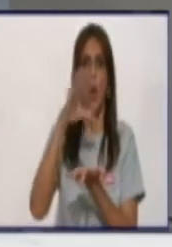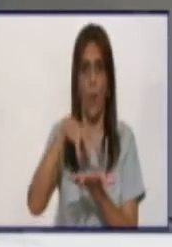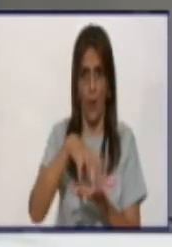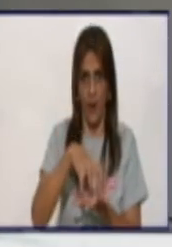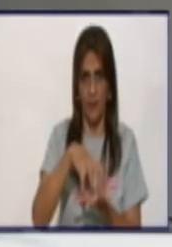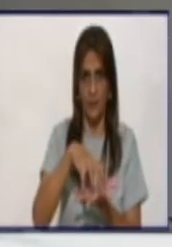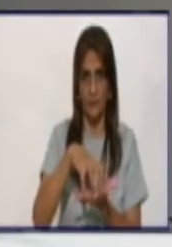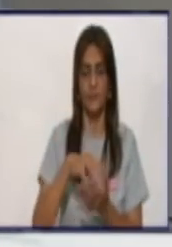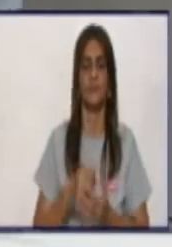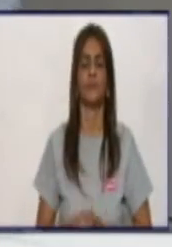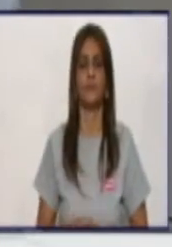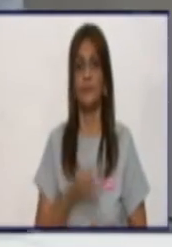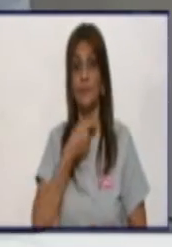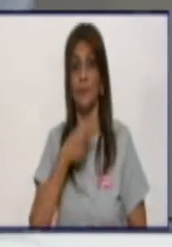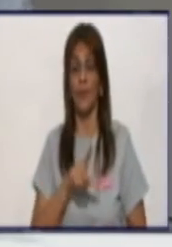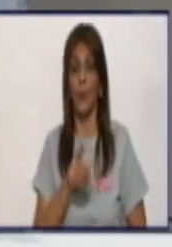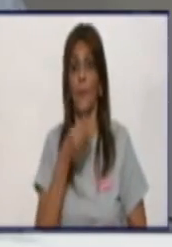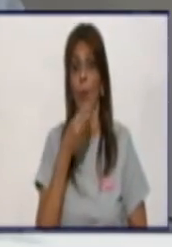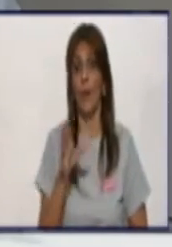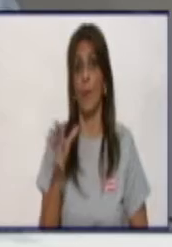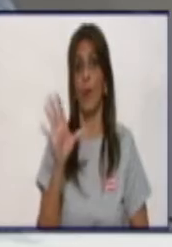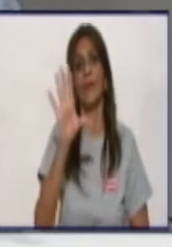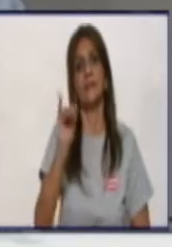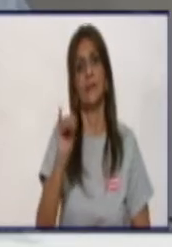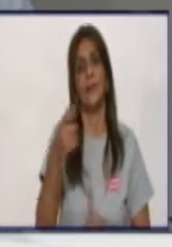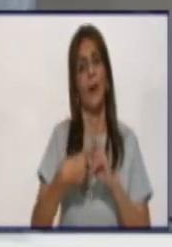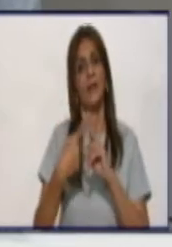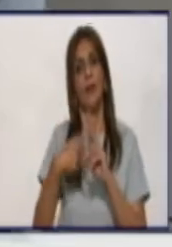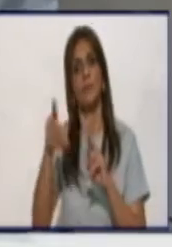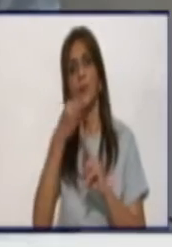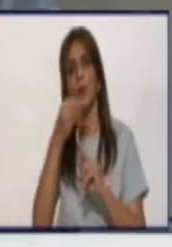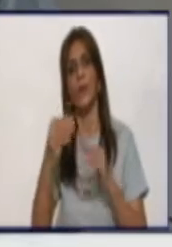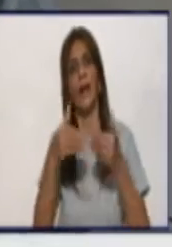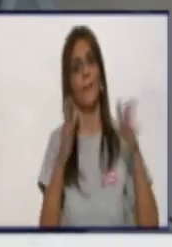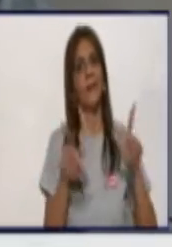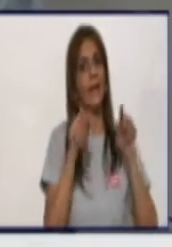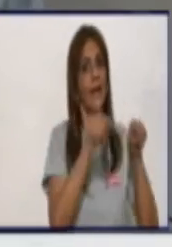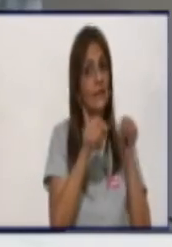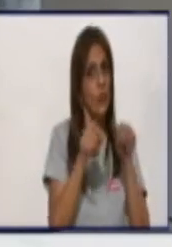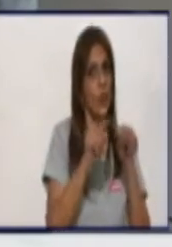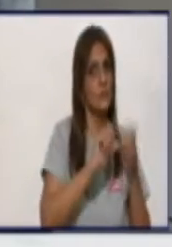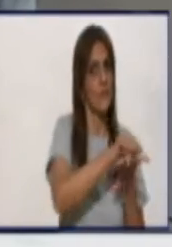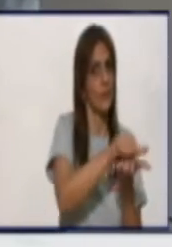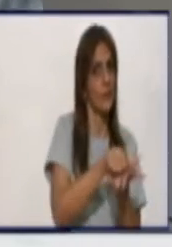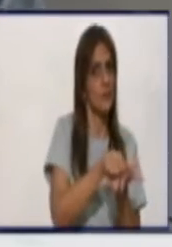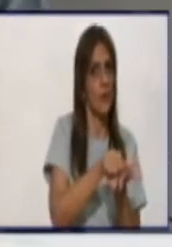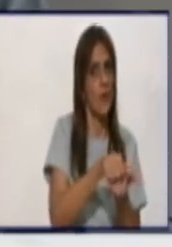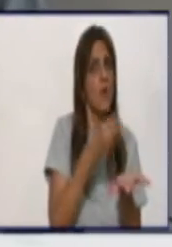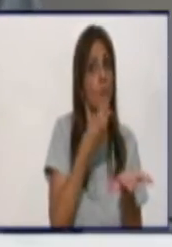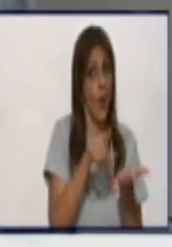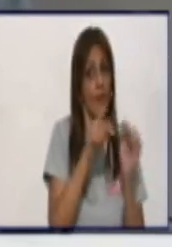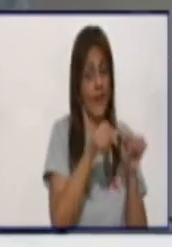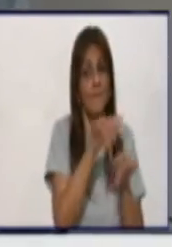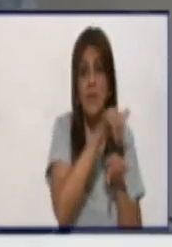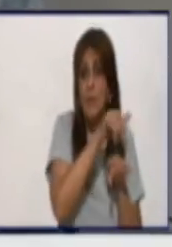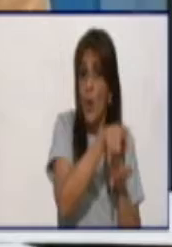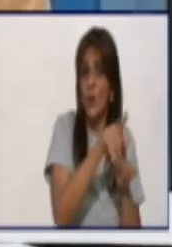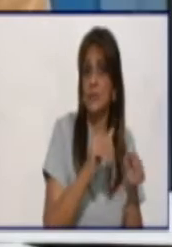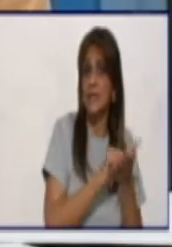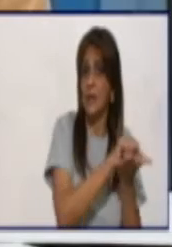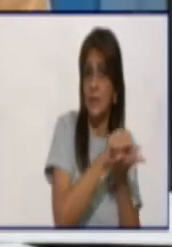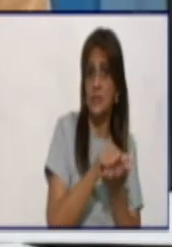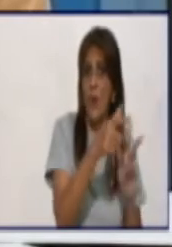por citar un ejemplo en bayamo se pueden abrir estos en esta magnitud y probablemente en un municipio más complicado